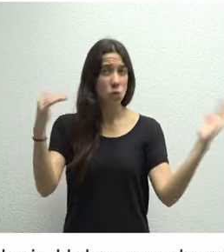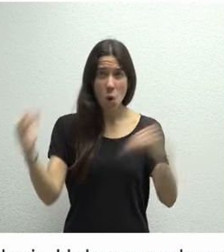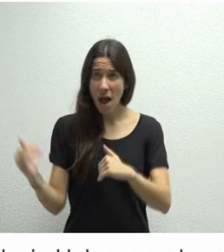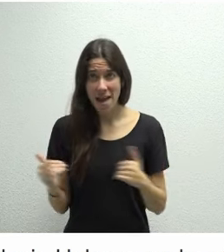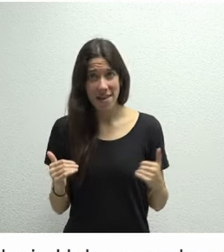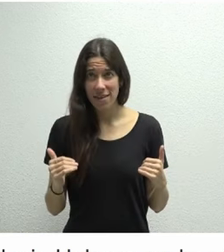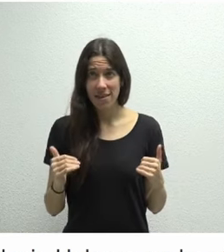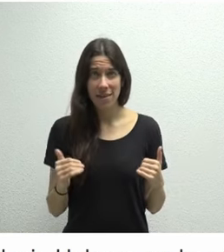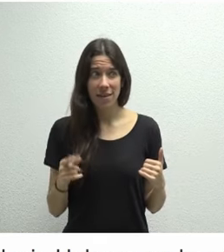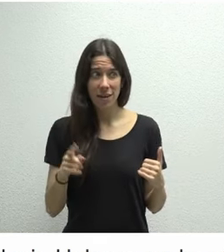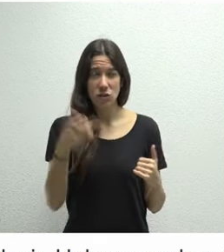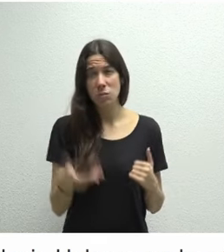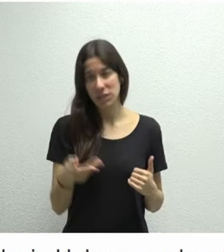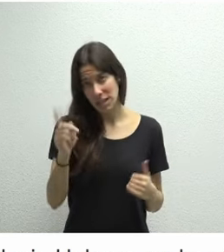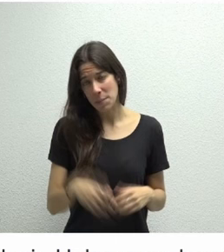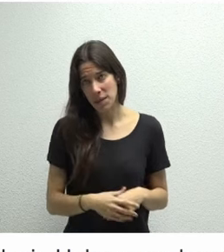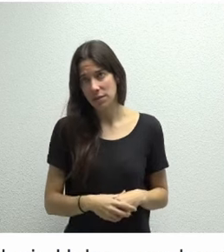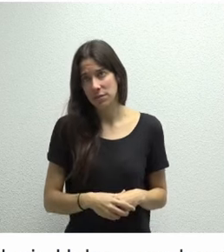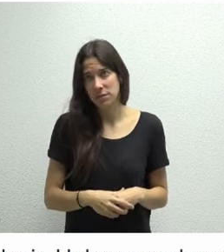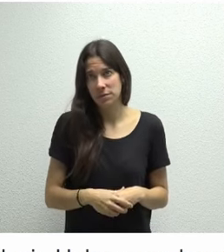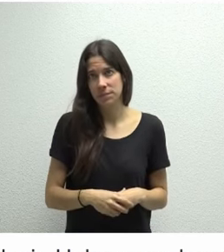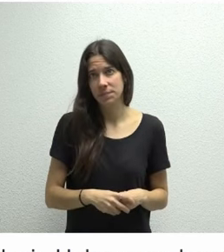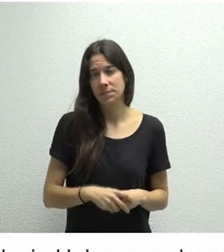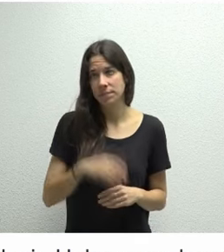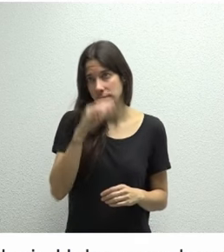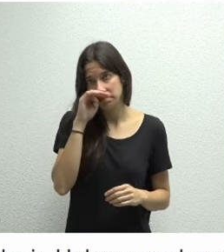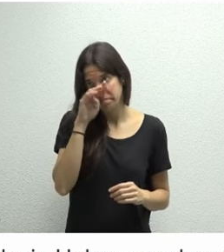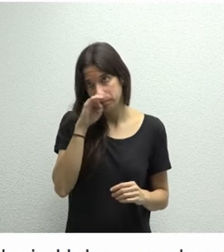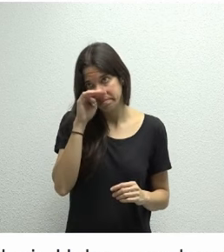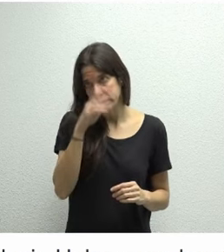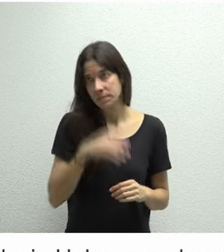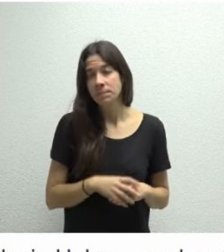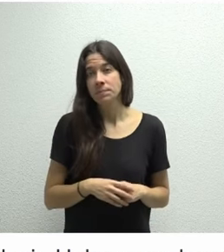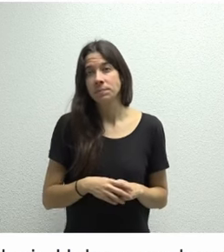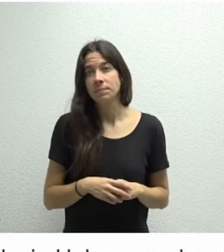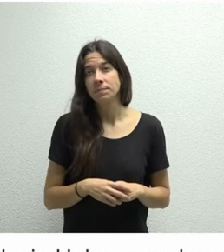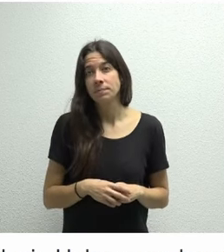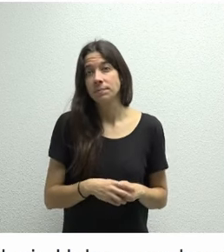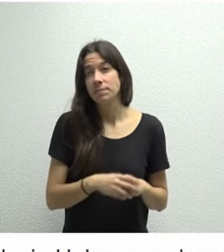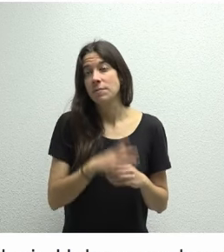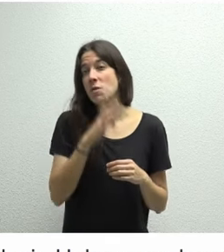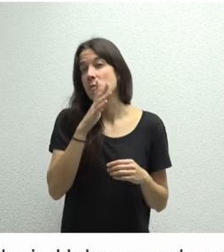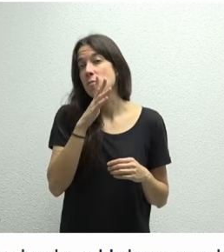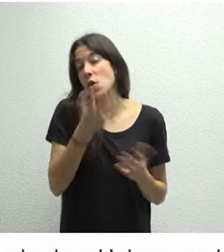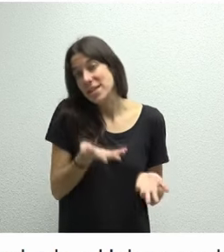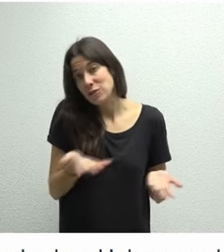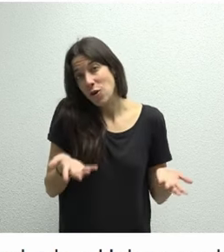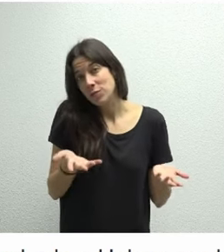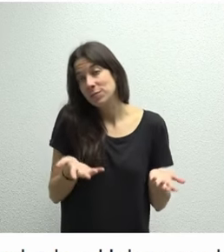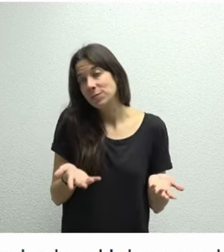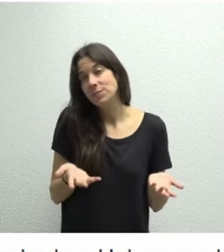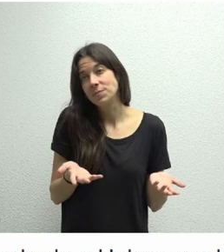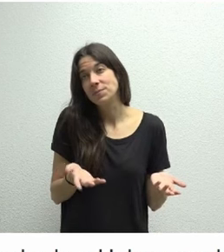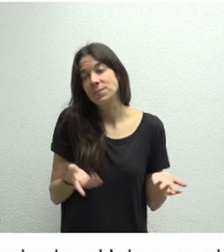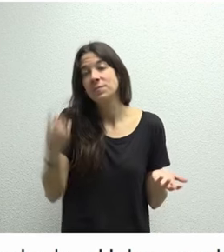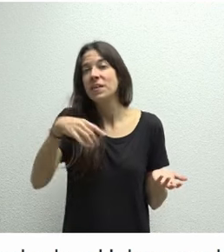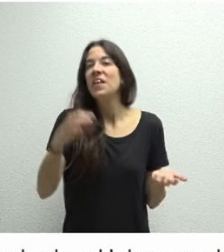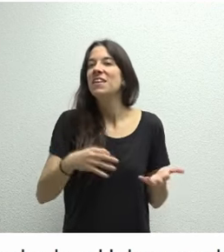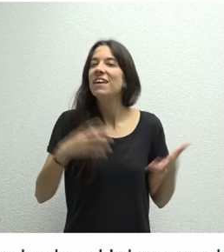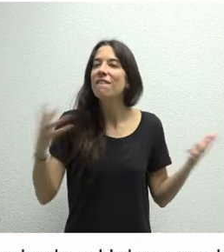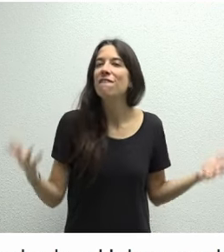en cuenta eso hay que tenerlo en cuenta Y quizá Eh pues lo que haya que eh lo que haya que